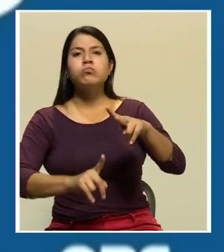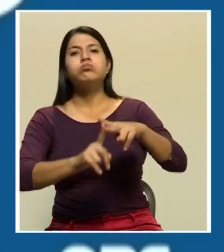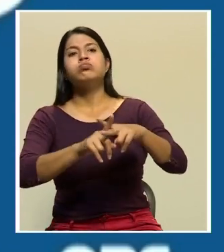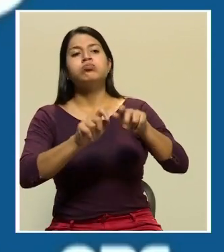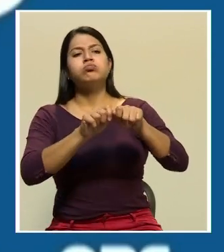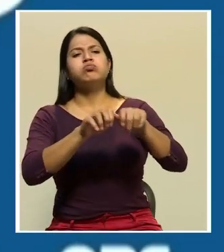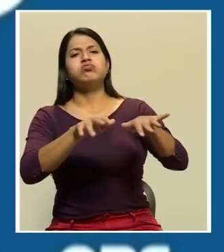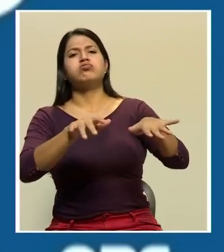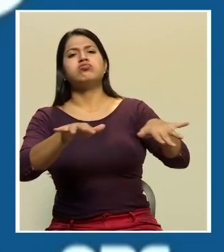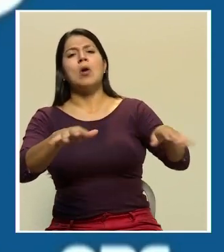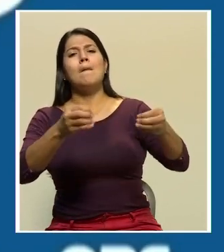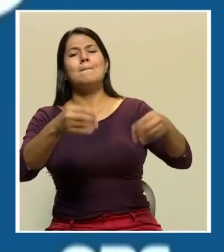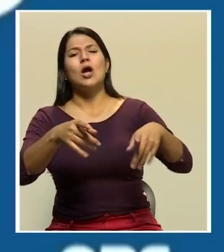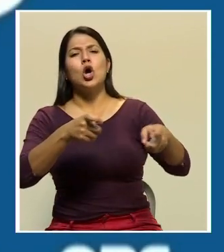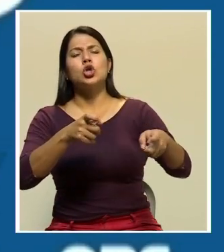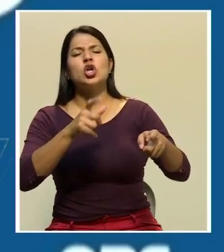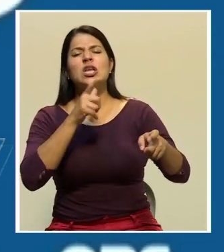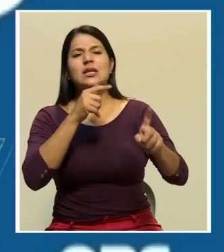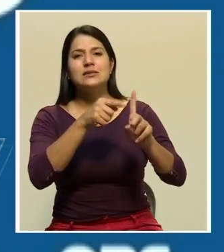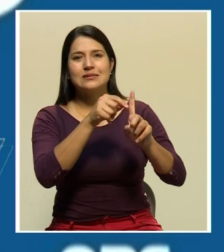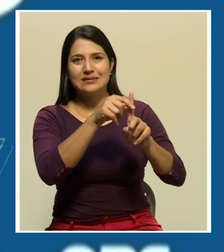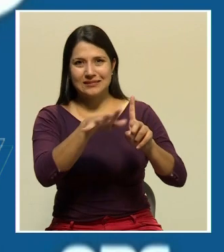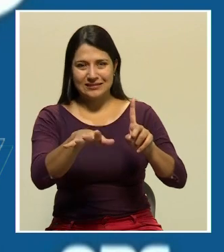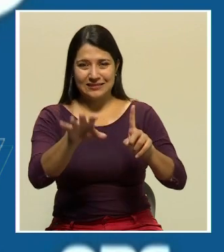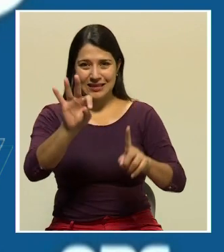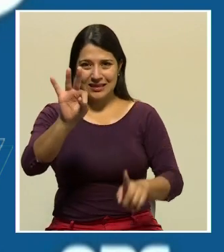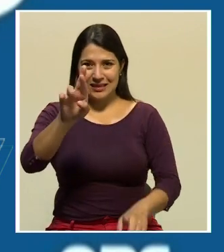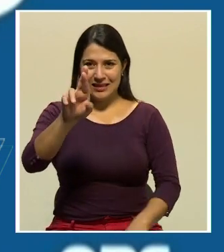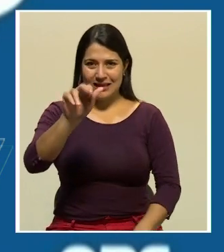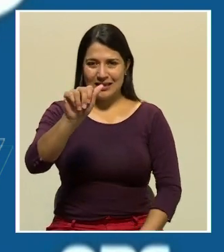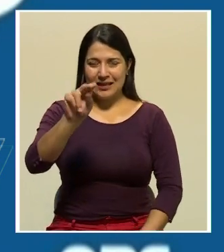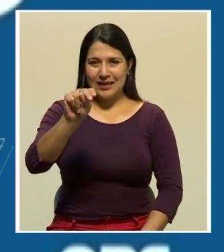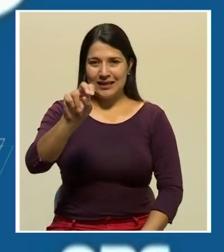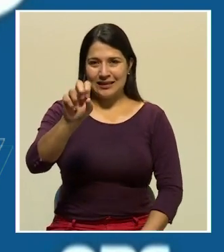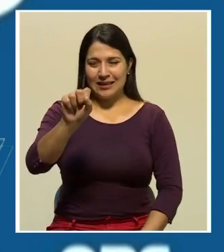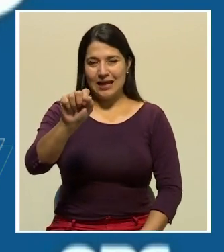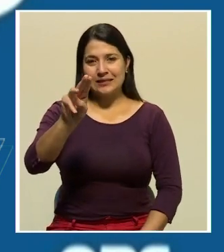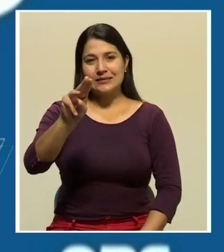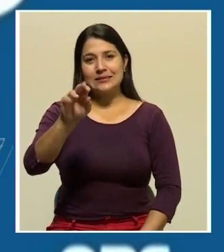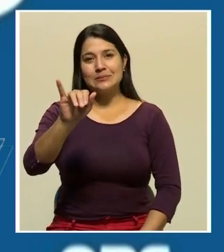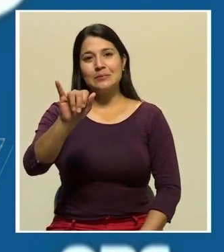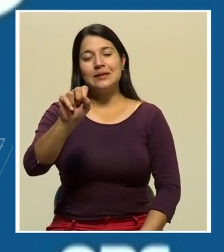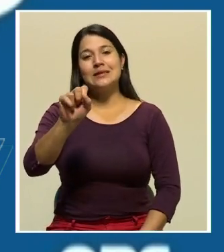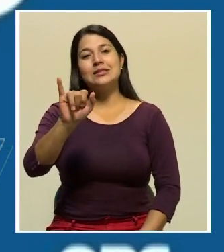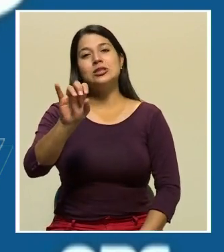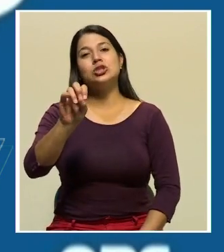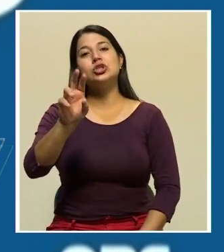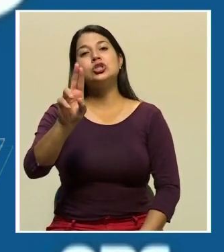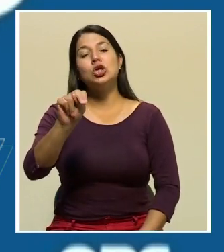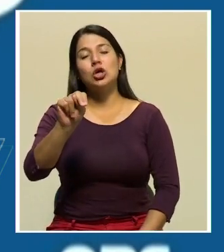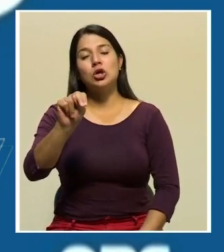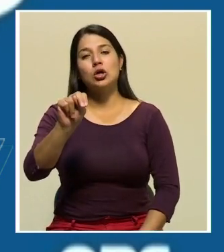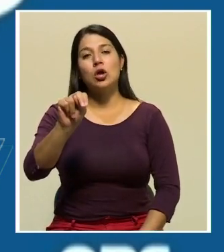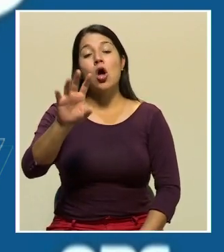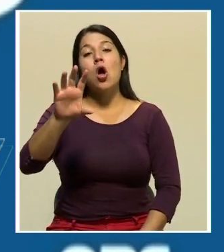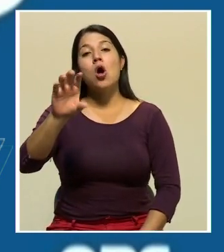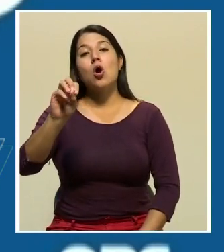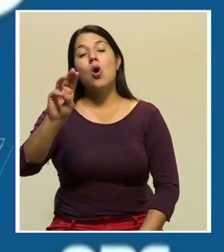Creo que las diferentes medidas de vigilancia epidemiológica que viene implementando el